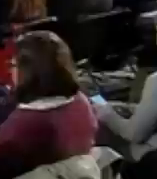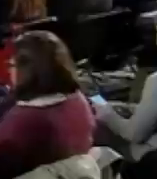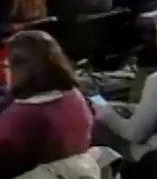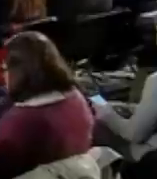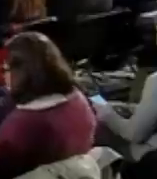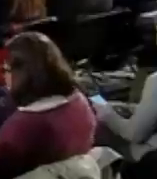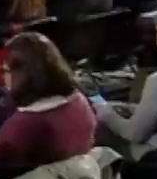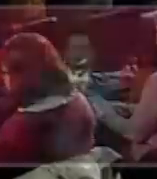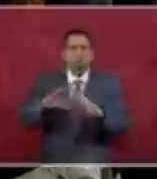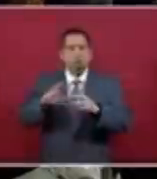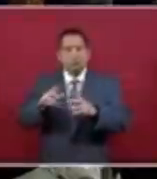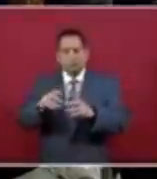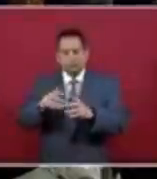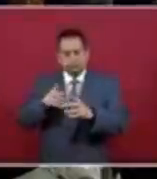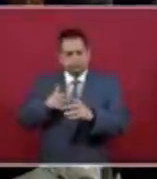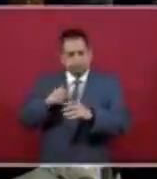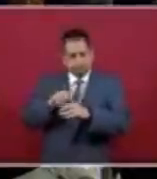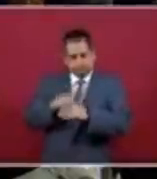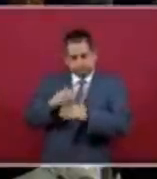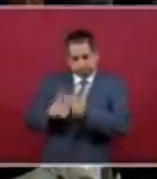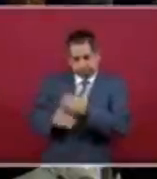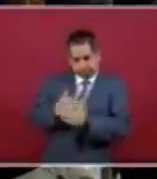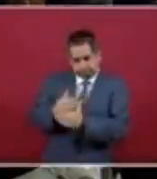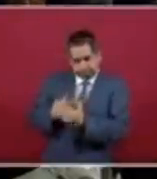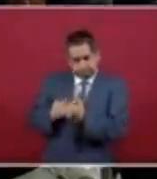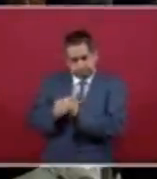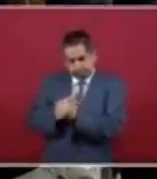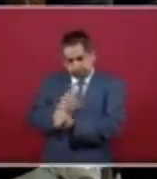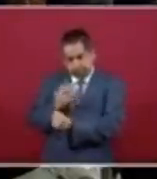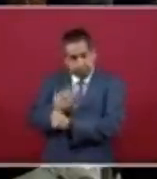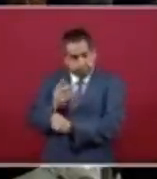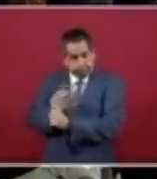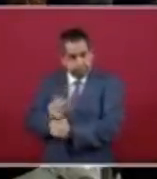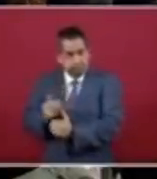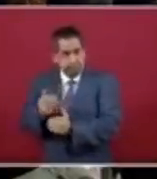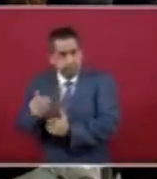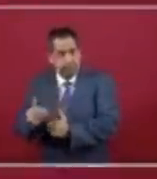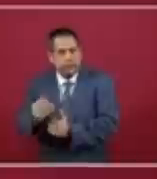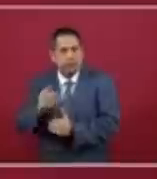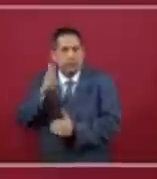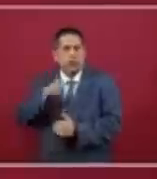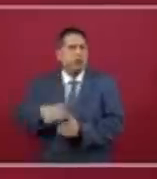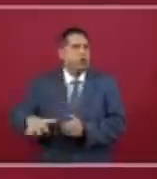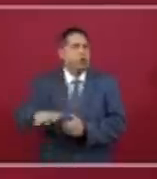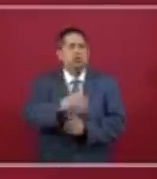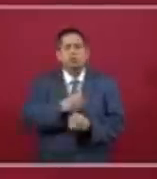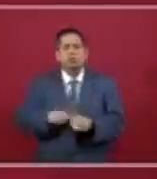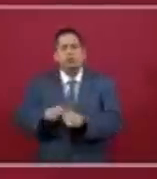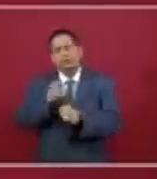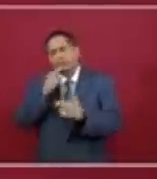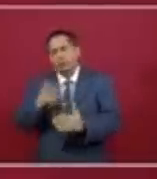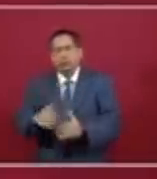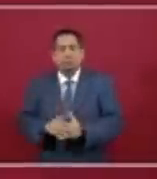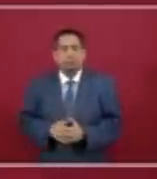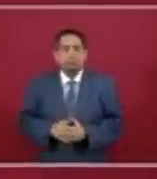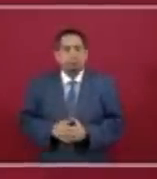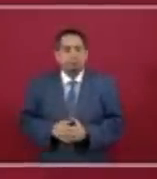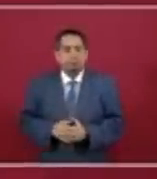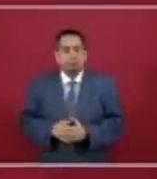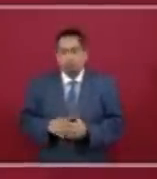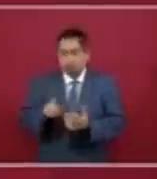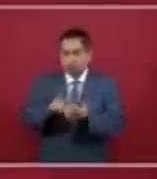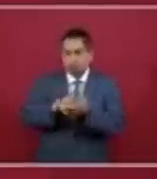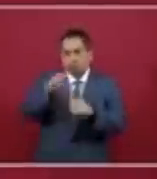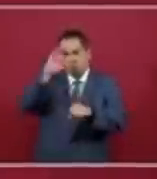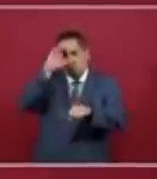un entendimiento de desarrollo sostenible y prosperidad social. Dentro del esquema de cultura y